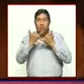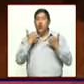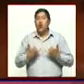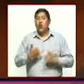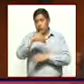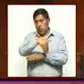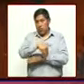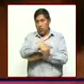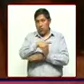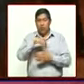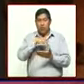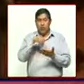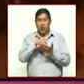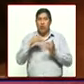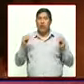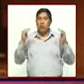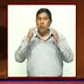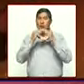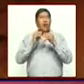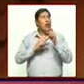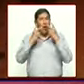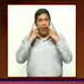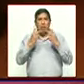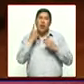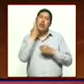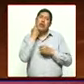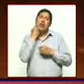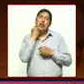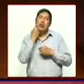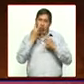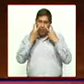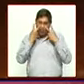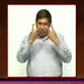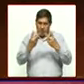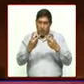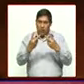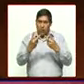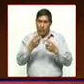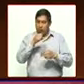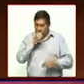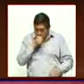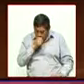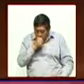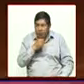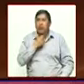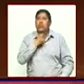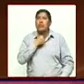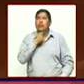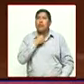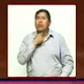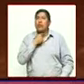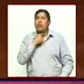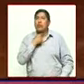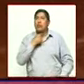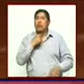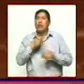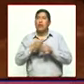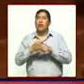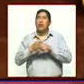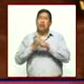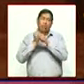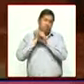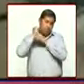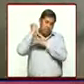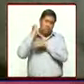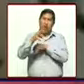esta noche en el Centro Paseo. A ver, hace algunos instantes hemos visto incluso, Walter, cómo estaban hasta lanzando cosas,